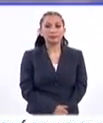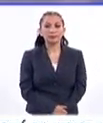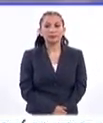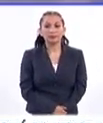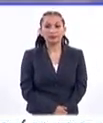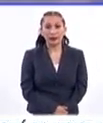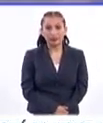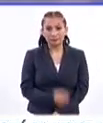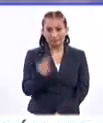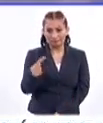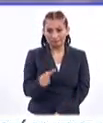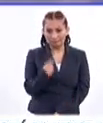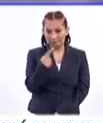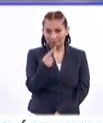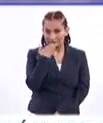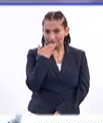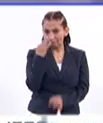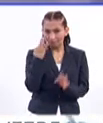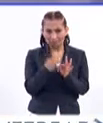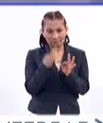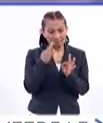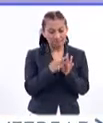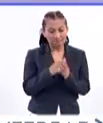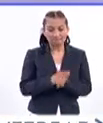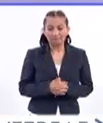mira, justo esta pregunta es bastante oportuna.